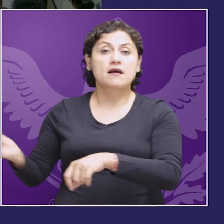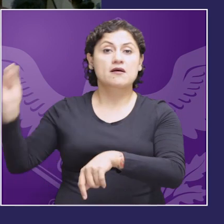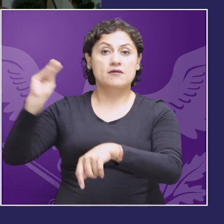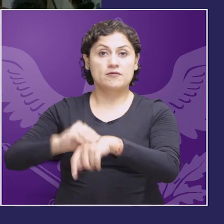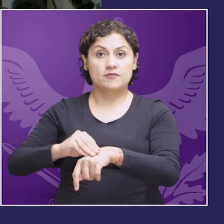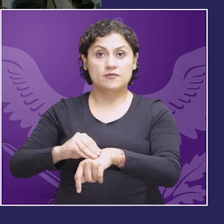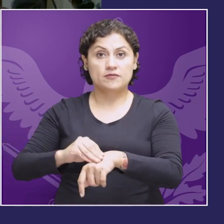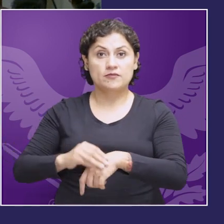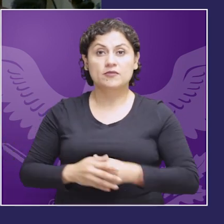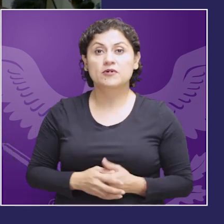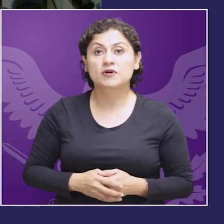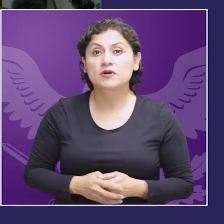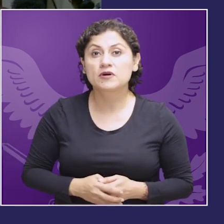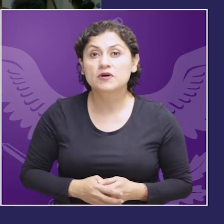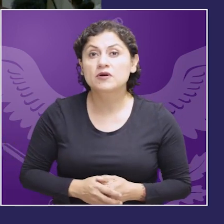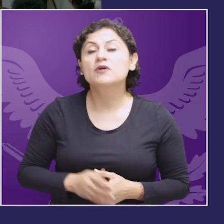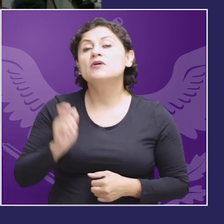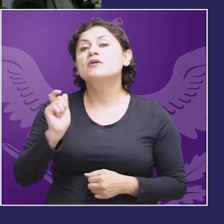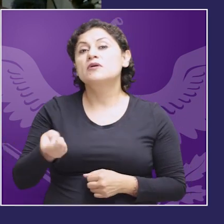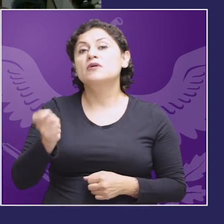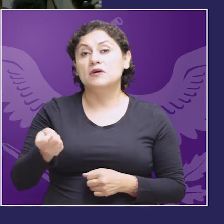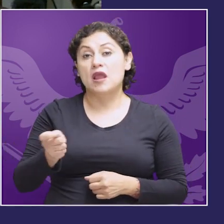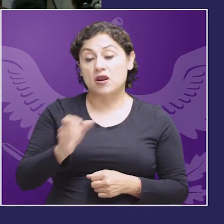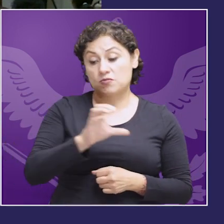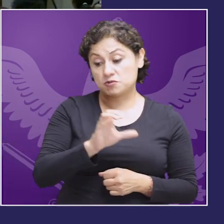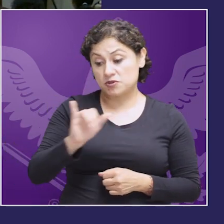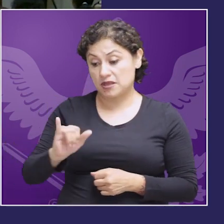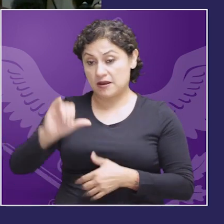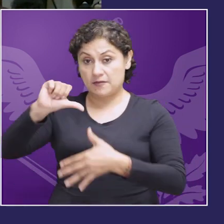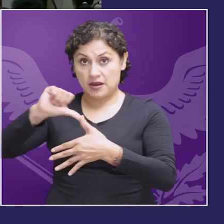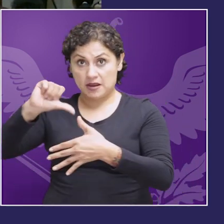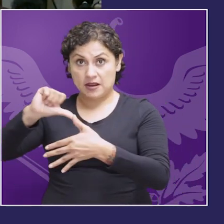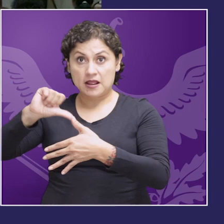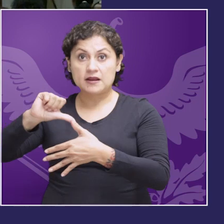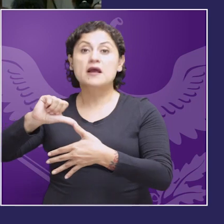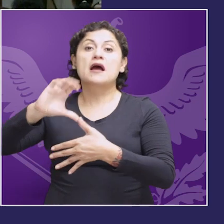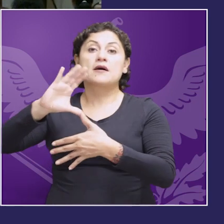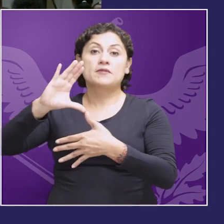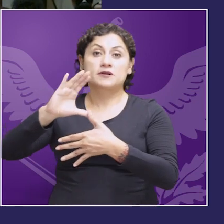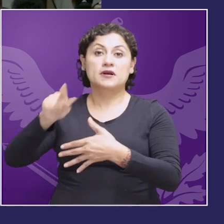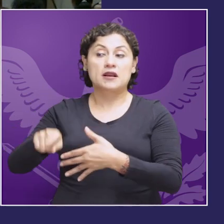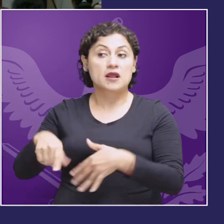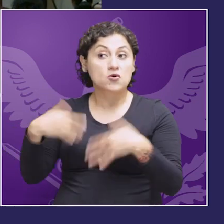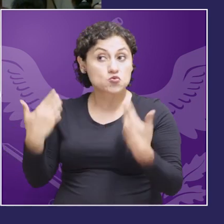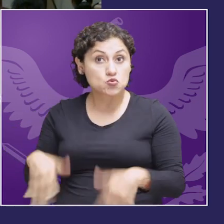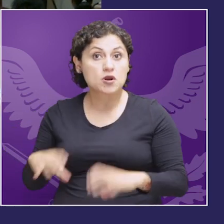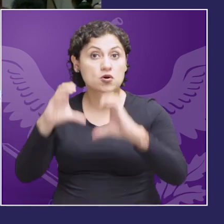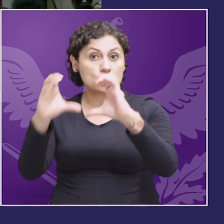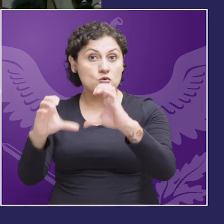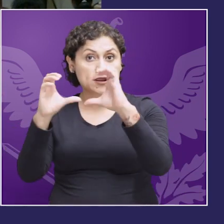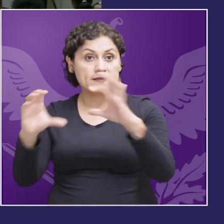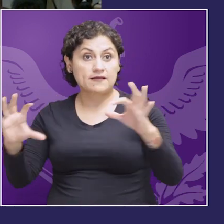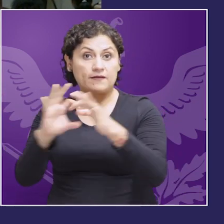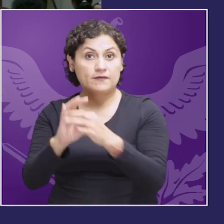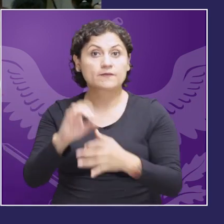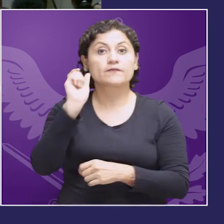de las penas, sino que se atreven a reivindicar la pena de muerte y su viabilidad. Para ello, reniegan del sistema